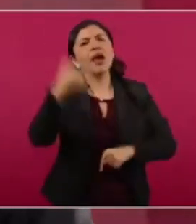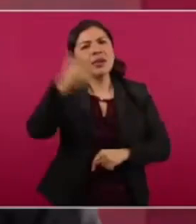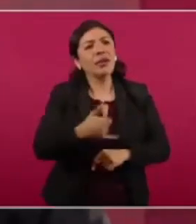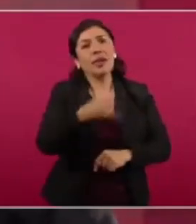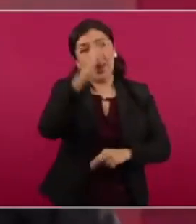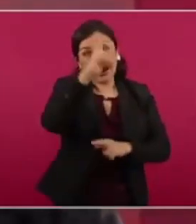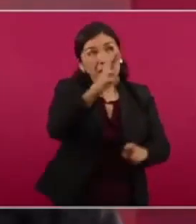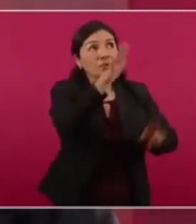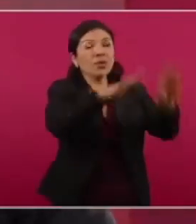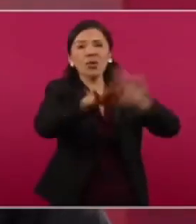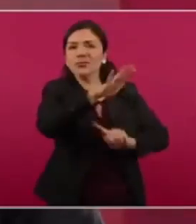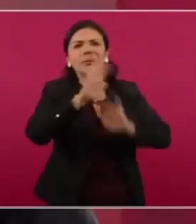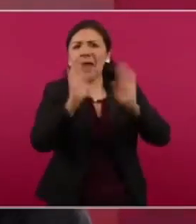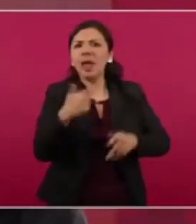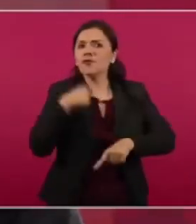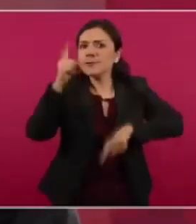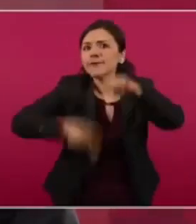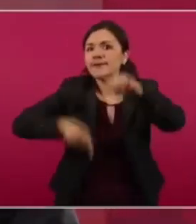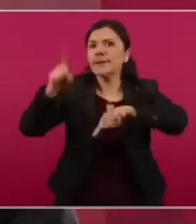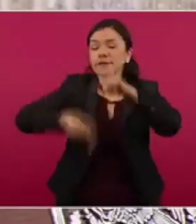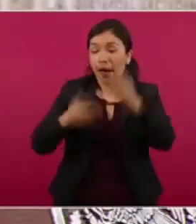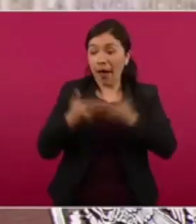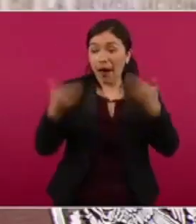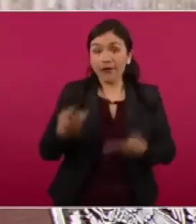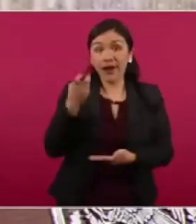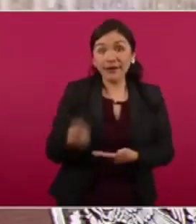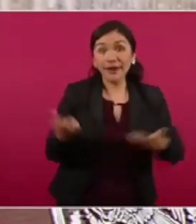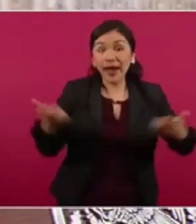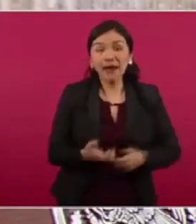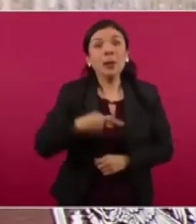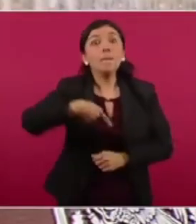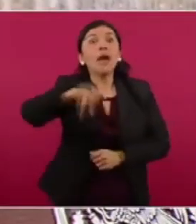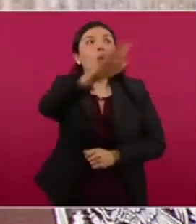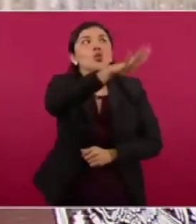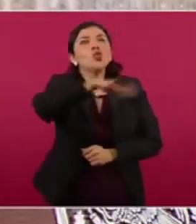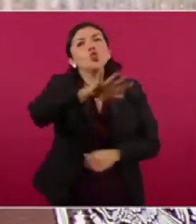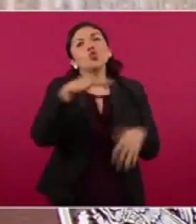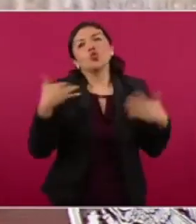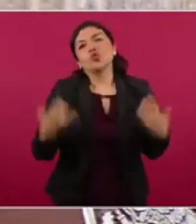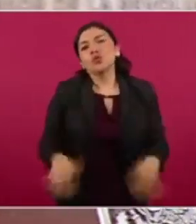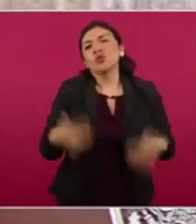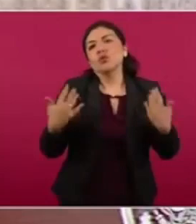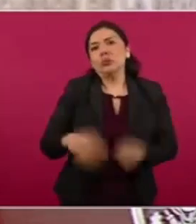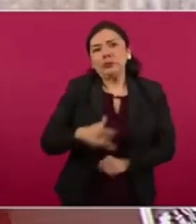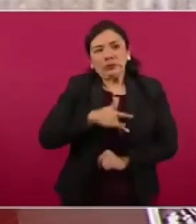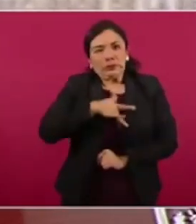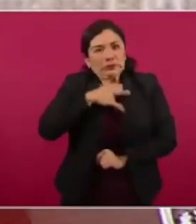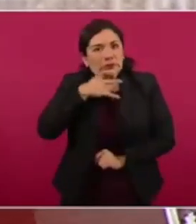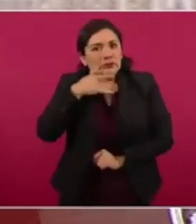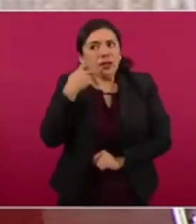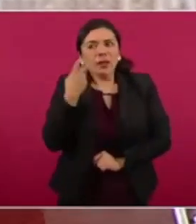estamos haciendo. Pero para ellos, pues esto